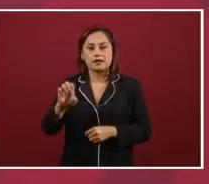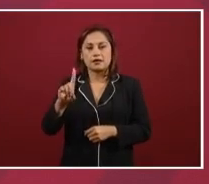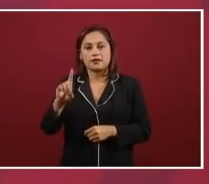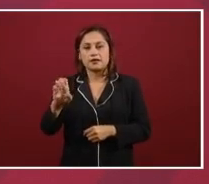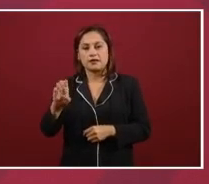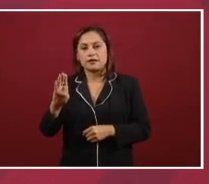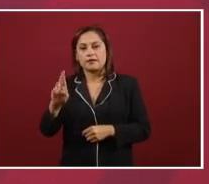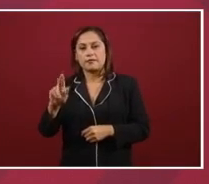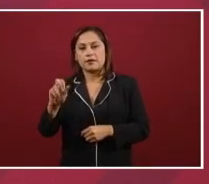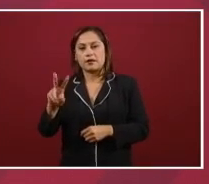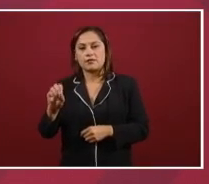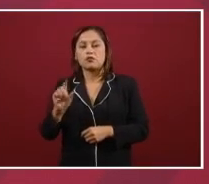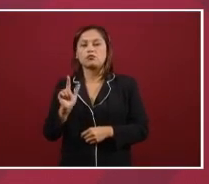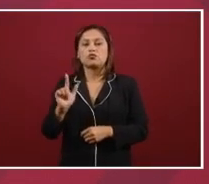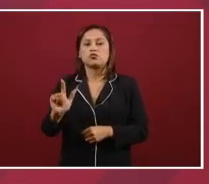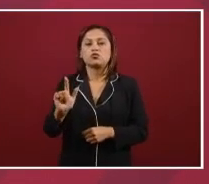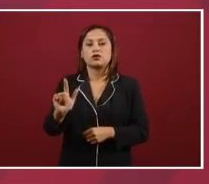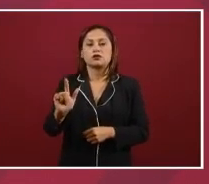el lunes,